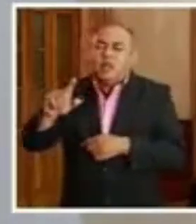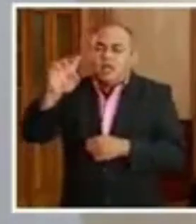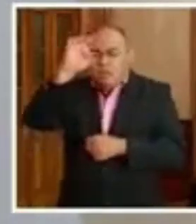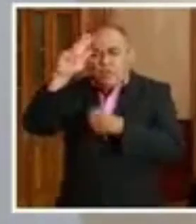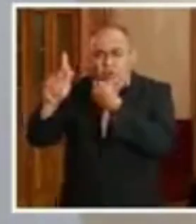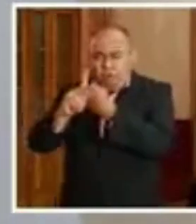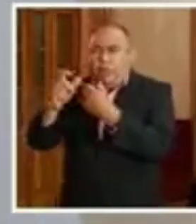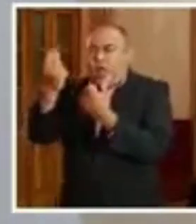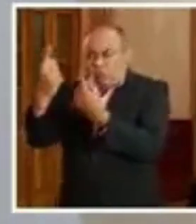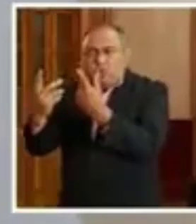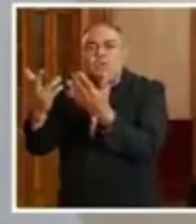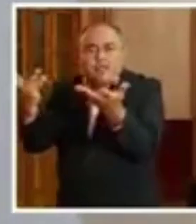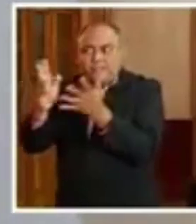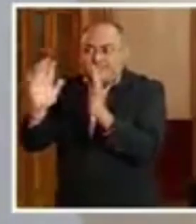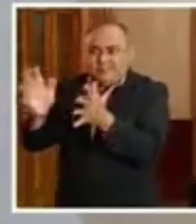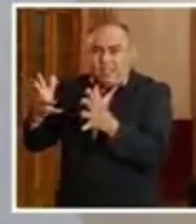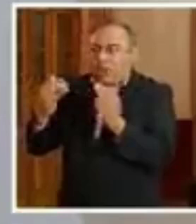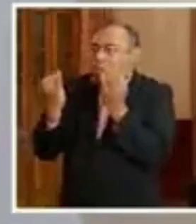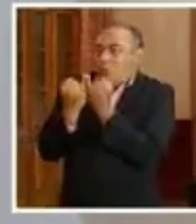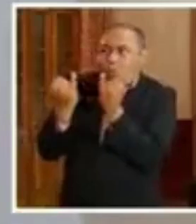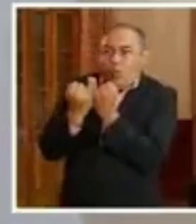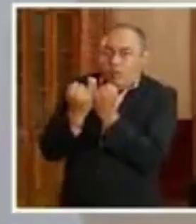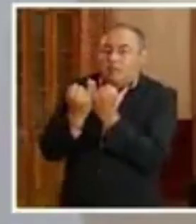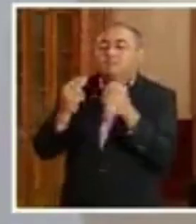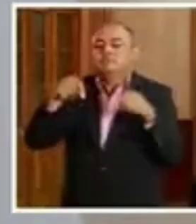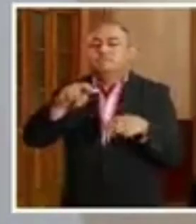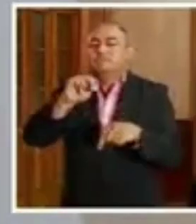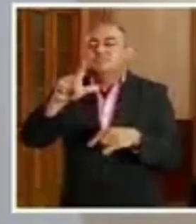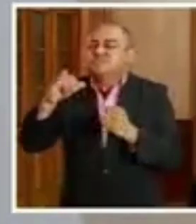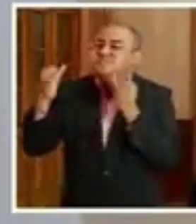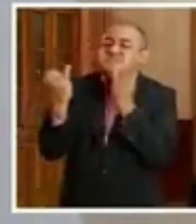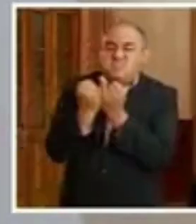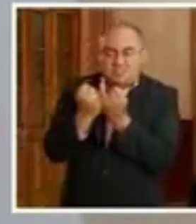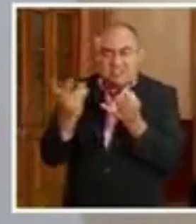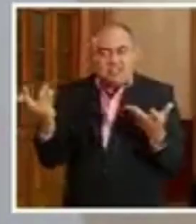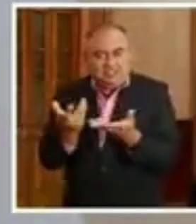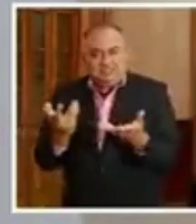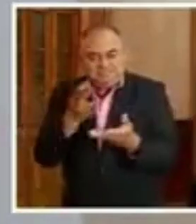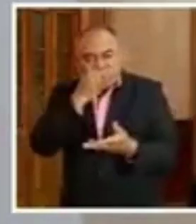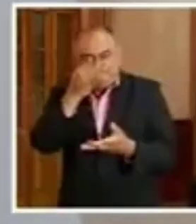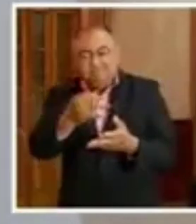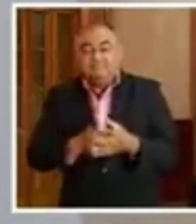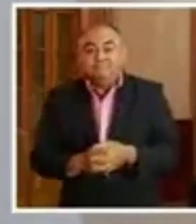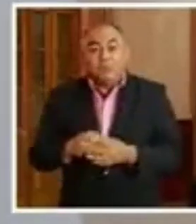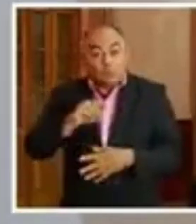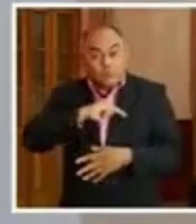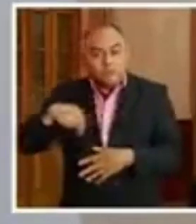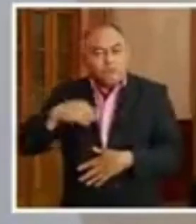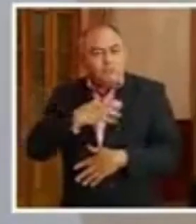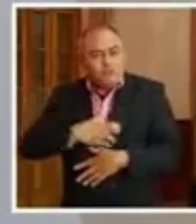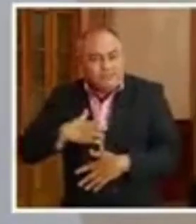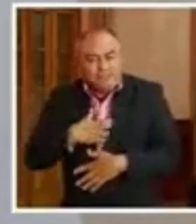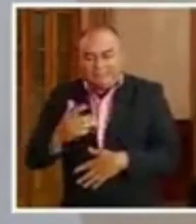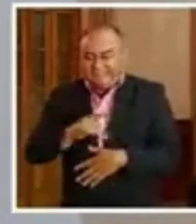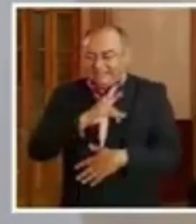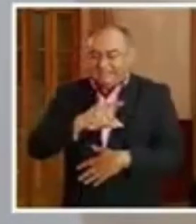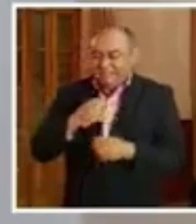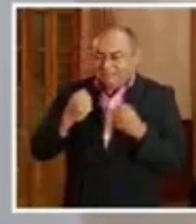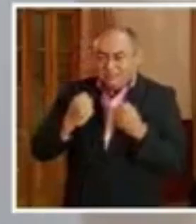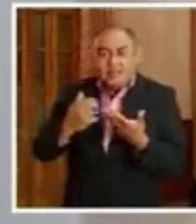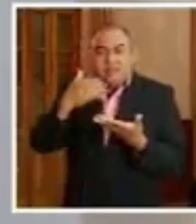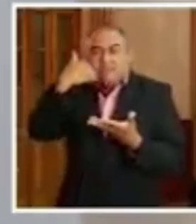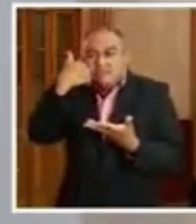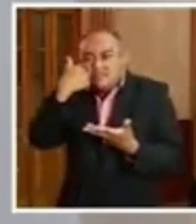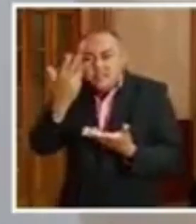Quiero decirles que estamos muy contentos, muy motivados, que queremos hacer